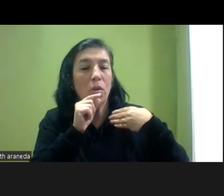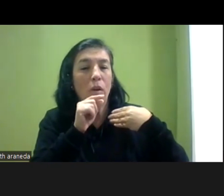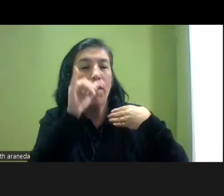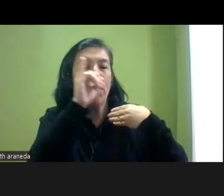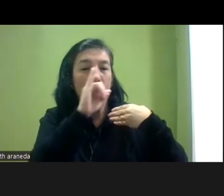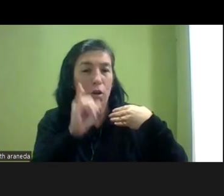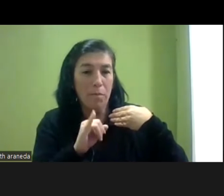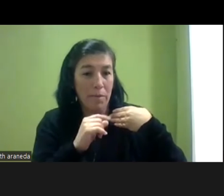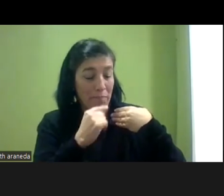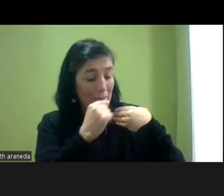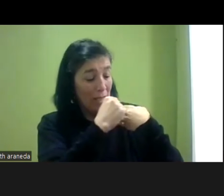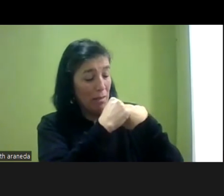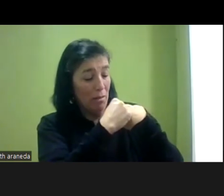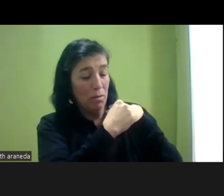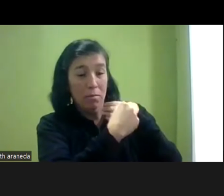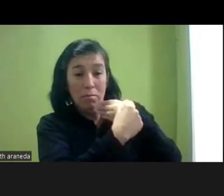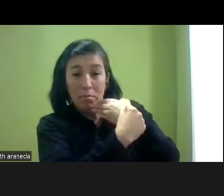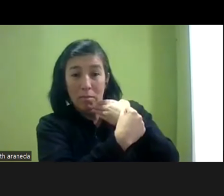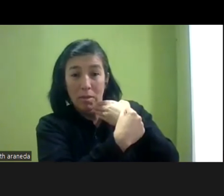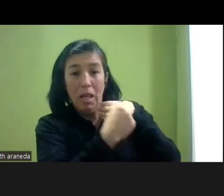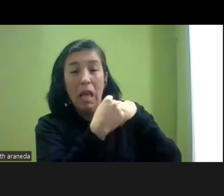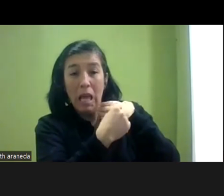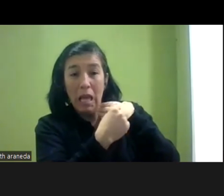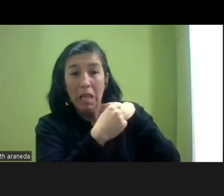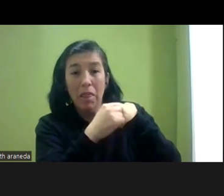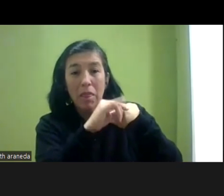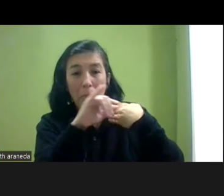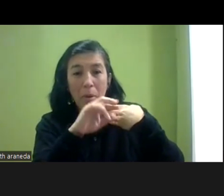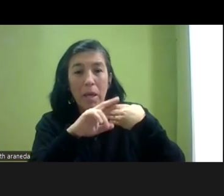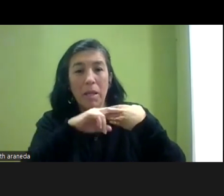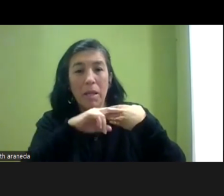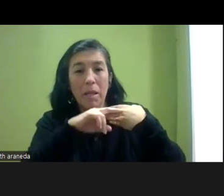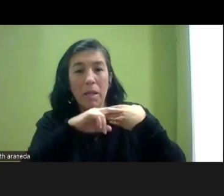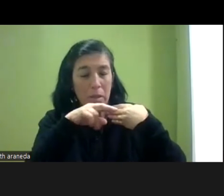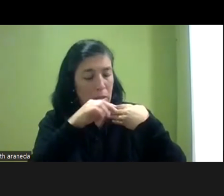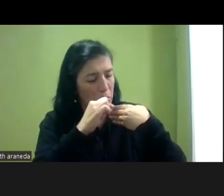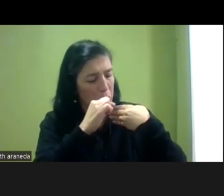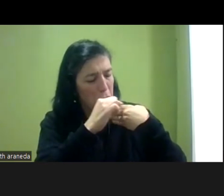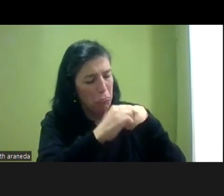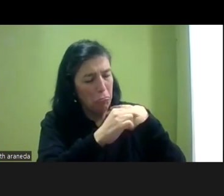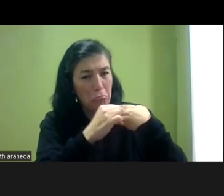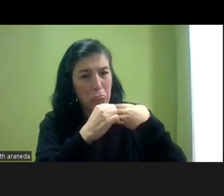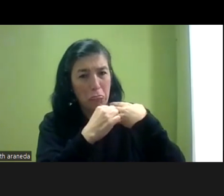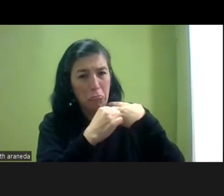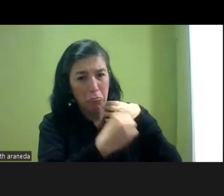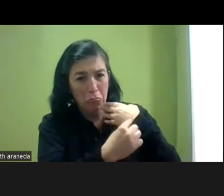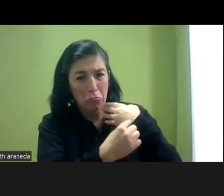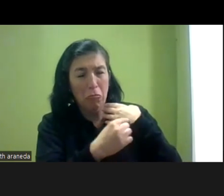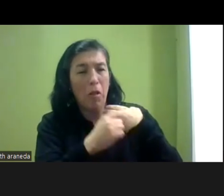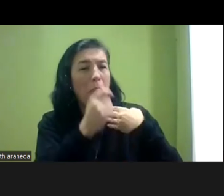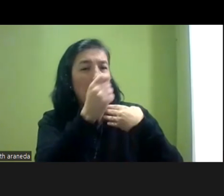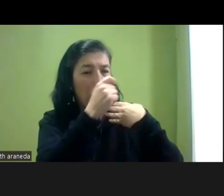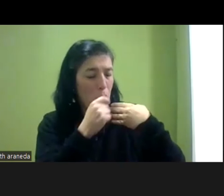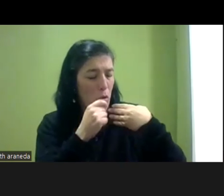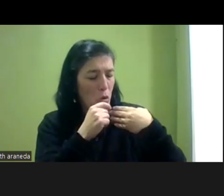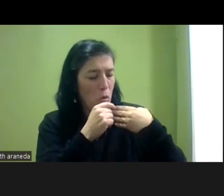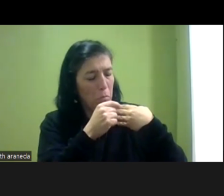en ese cuadradito se va repitiendo un módulo, un diseño dentro del